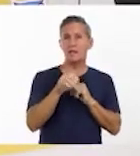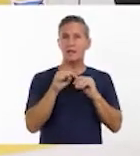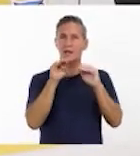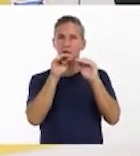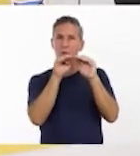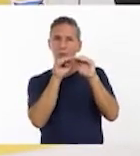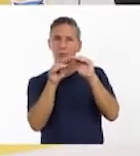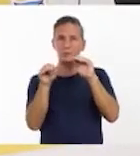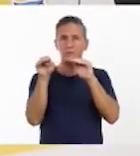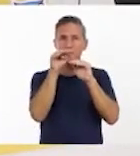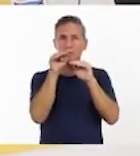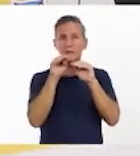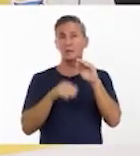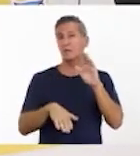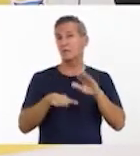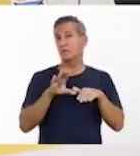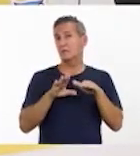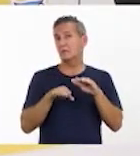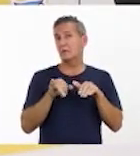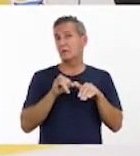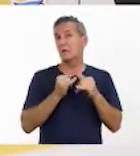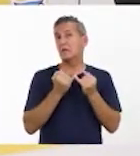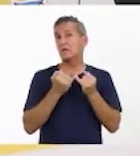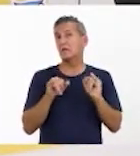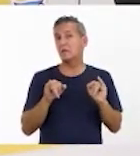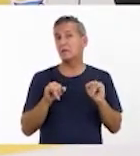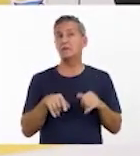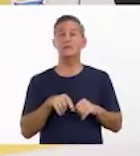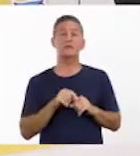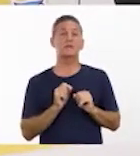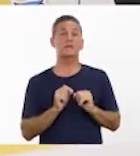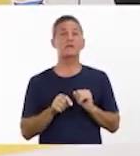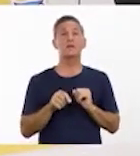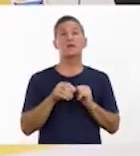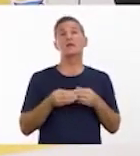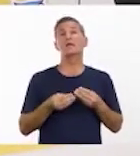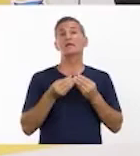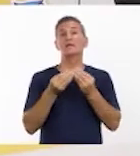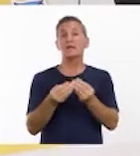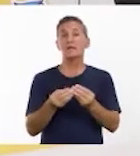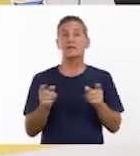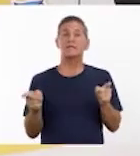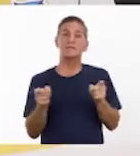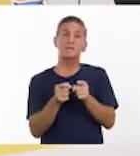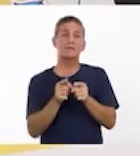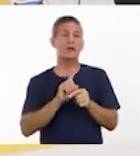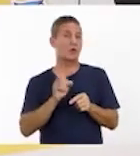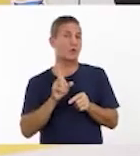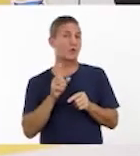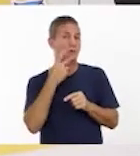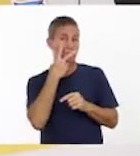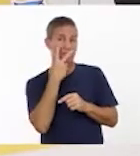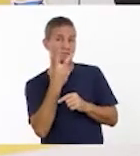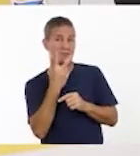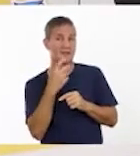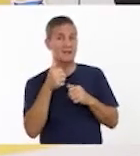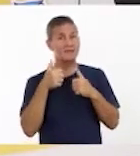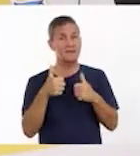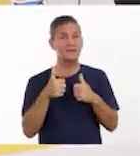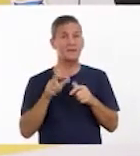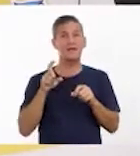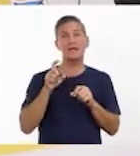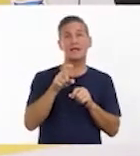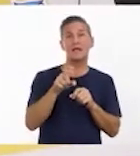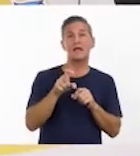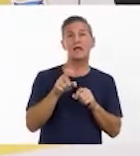último nivel. Independientemente que la distribución se la den simplificado o no, fijarse siempre en el último